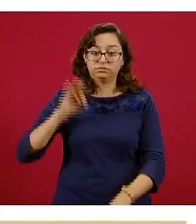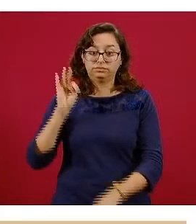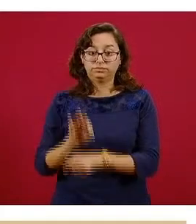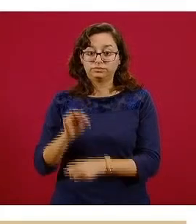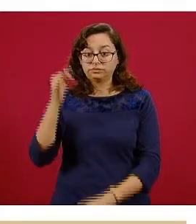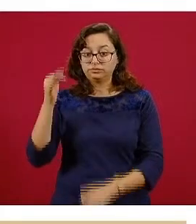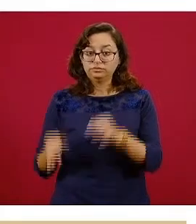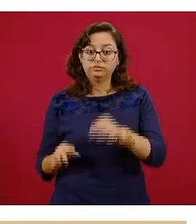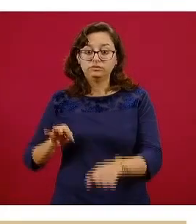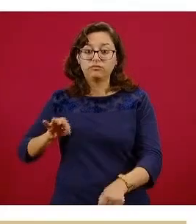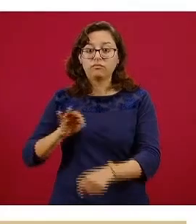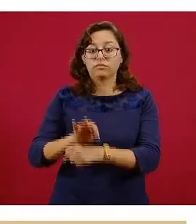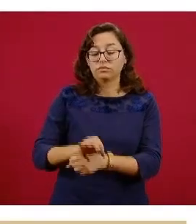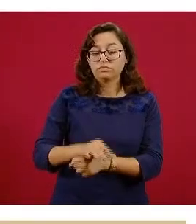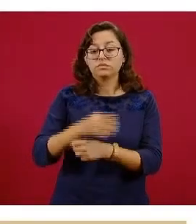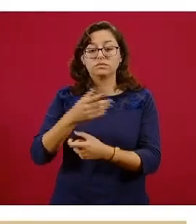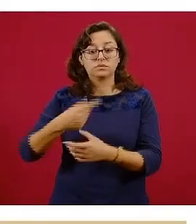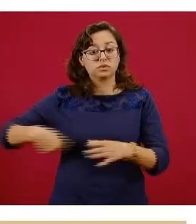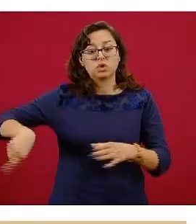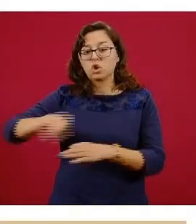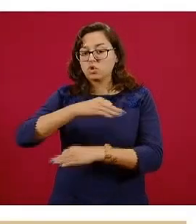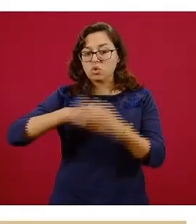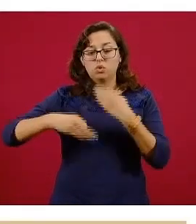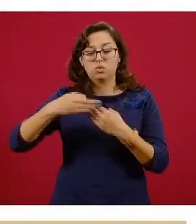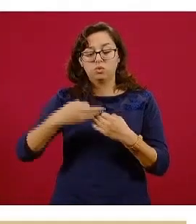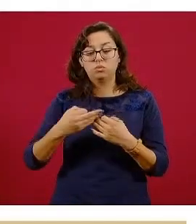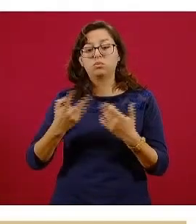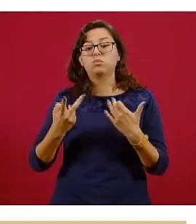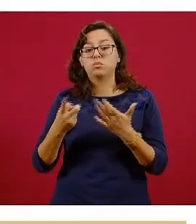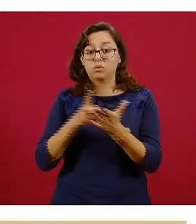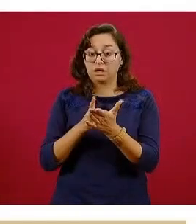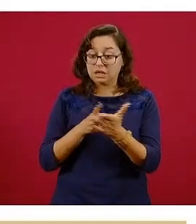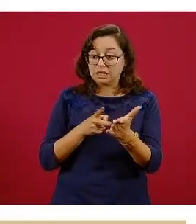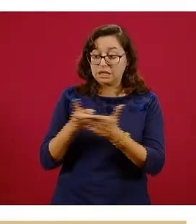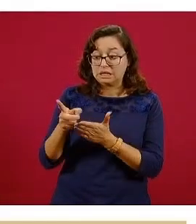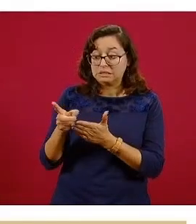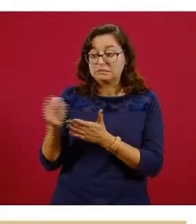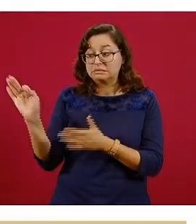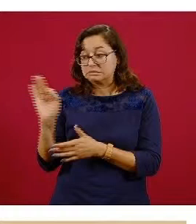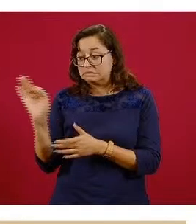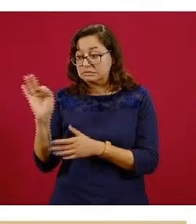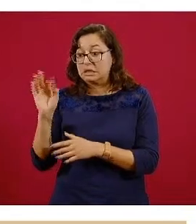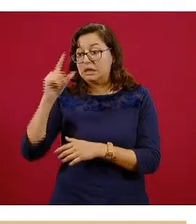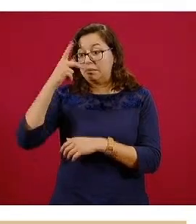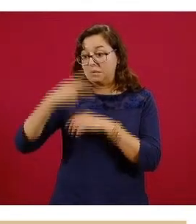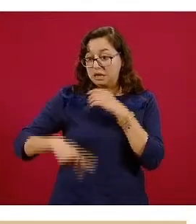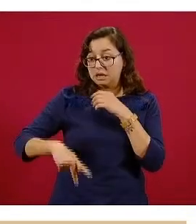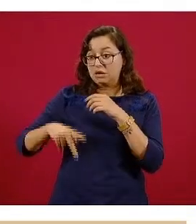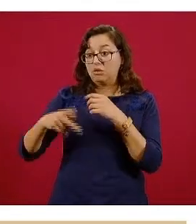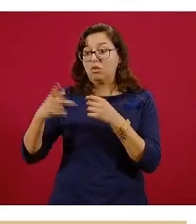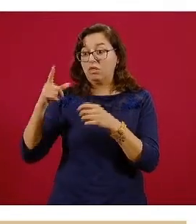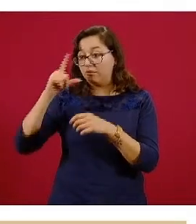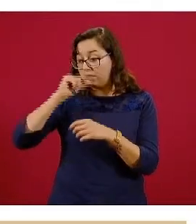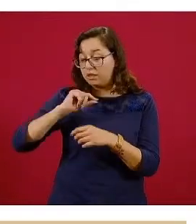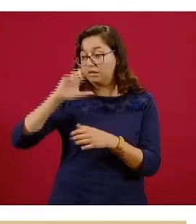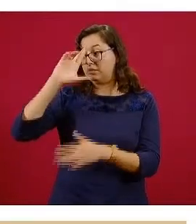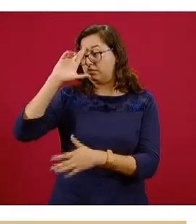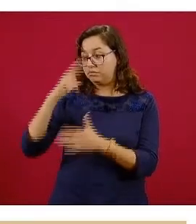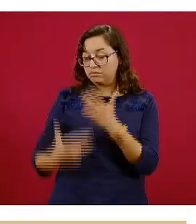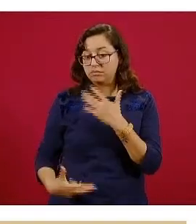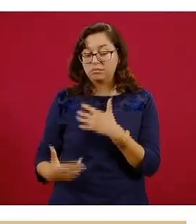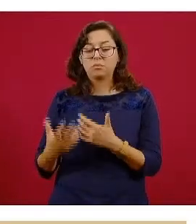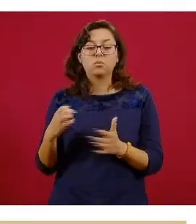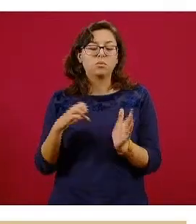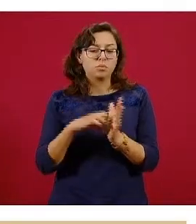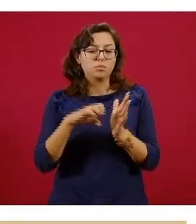de protección para las niñas, niños y adolescentes, cuyos derechos sean vulnerados o restringidos, como puede ser